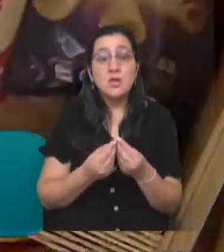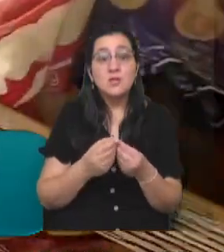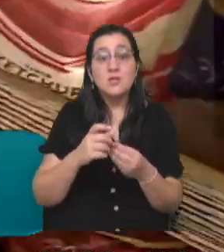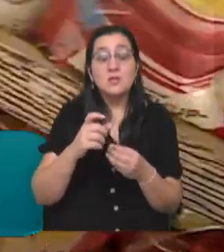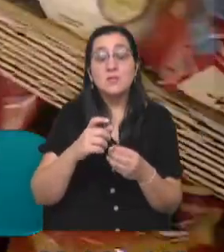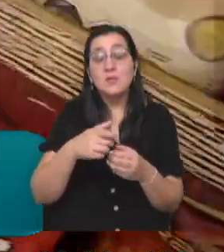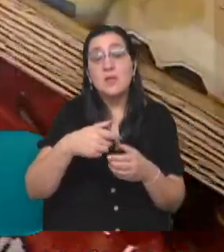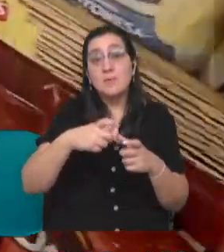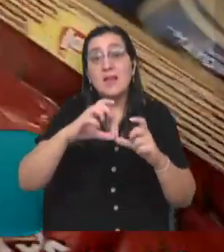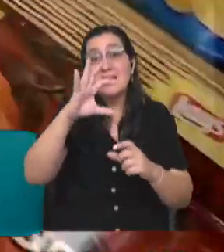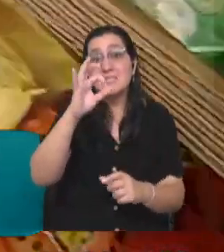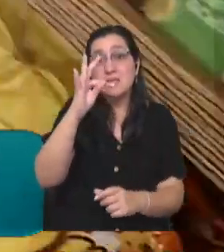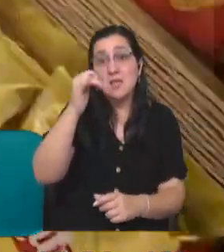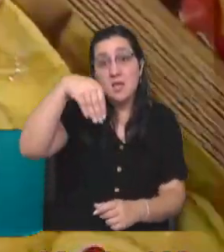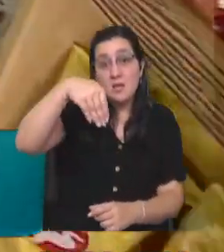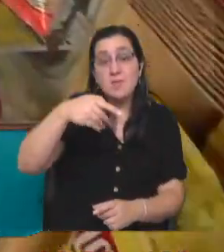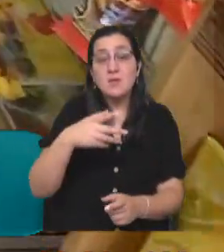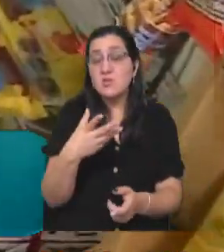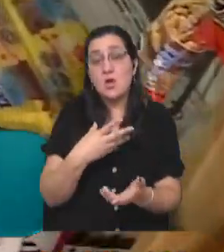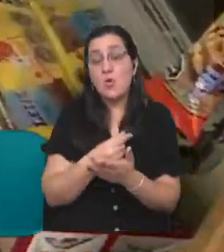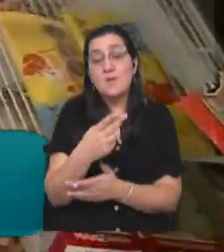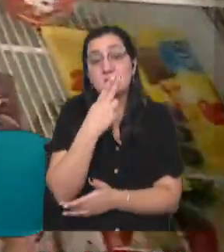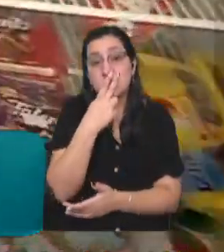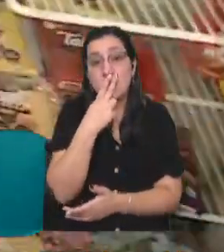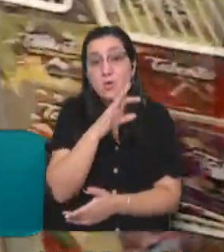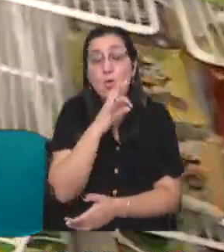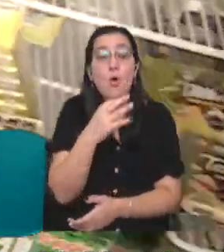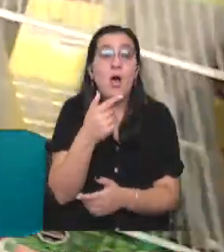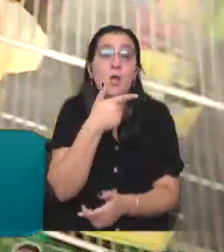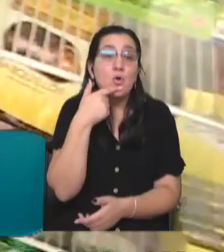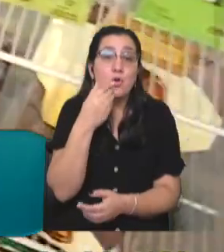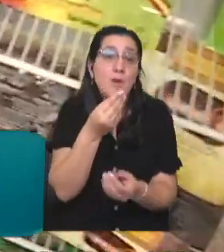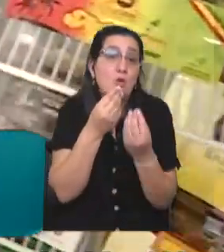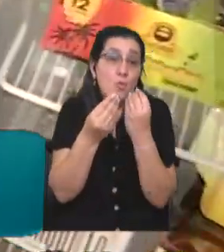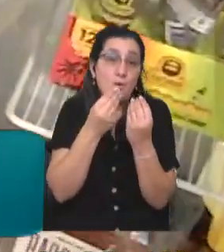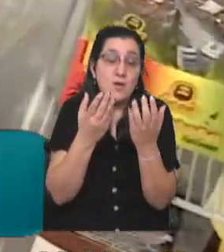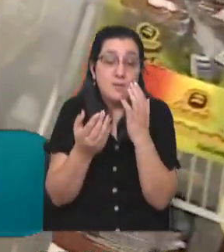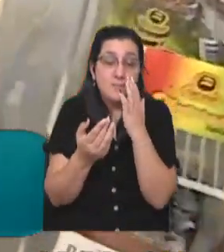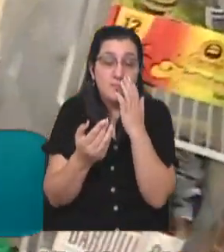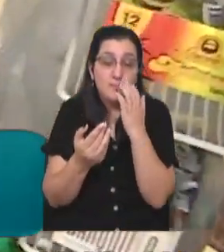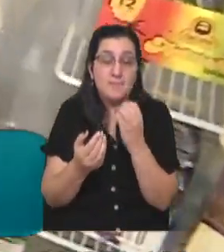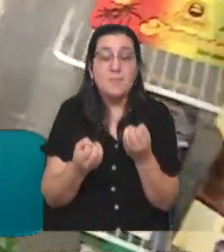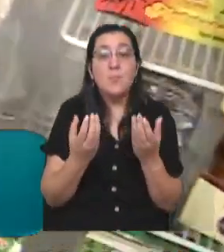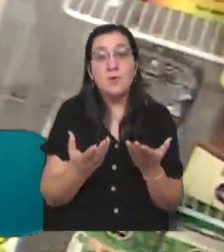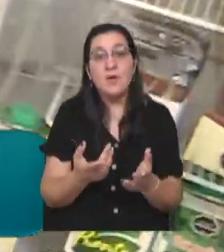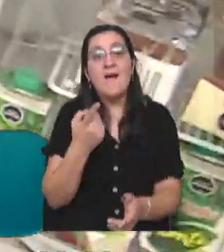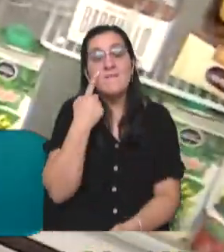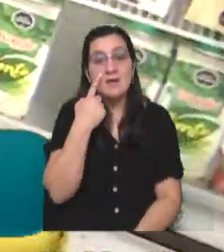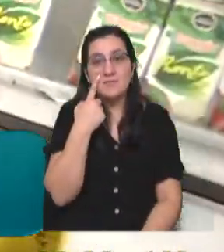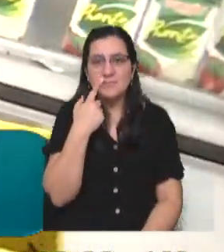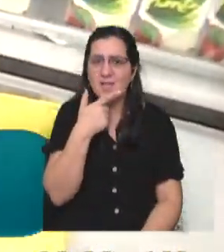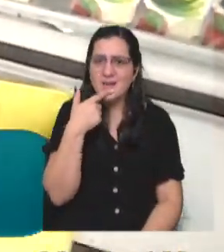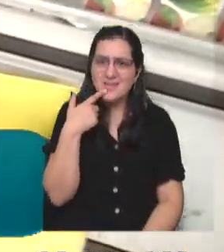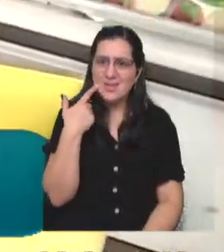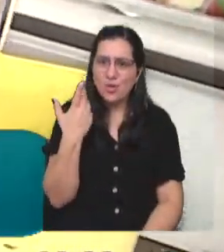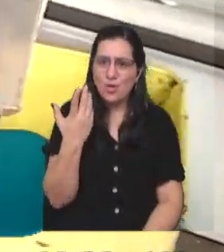tarjeta del ómnibus y ya de pasada compran cigarro o compran para merendar, para desayunar. Mirá vos. Bueno, Néstor, a ver, tenemos una